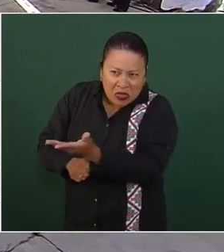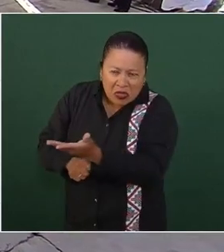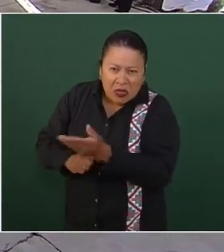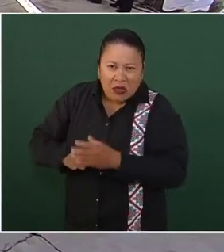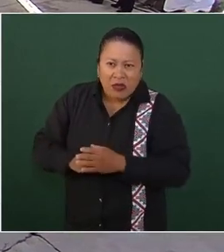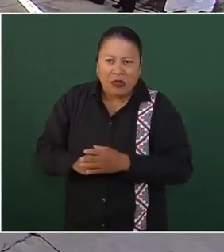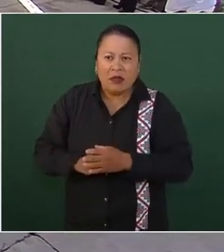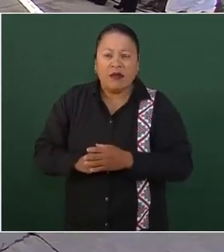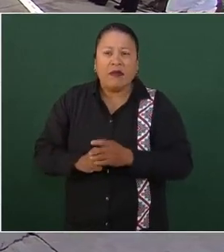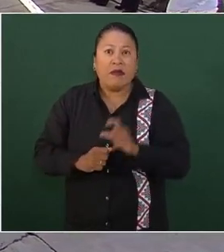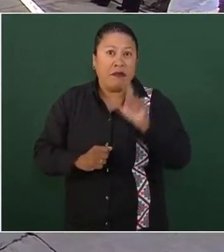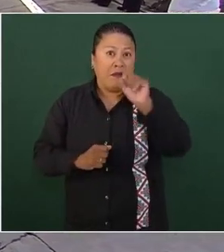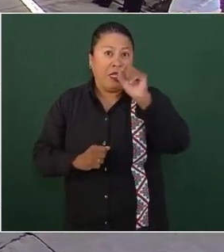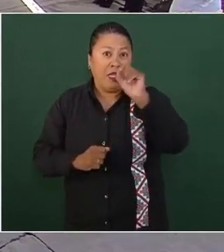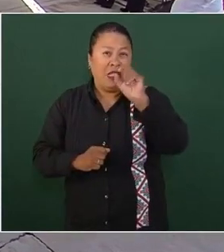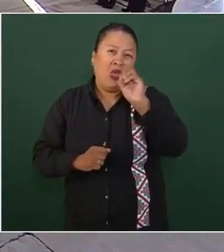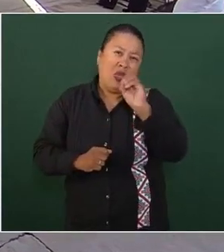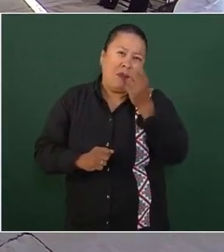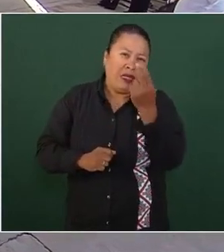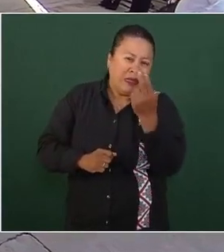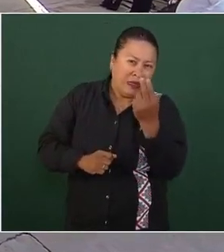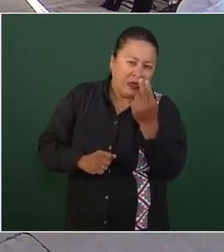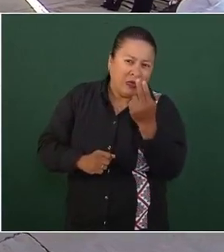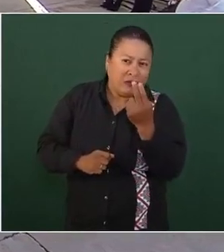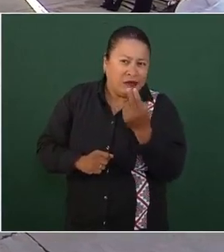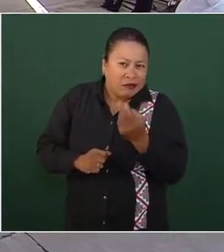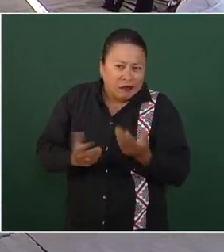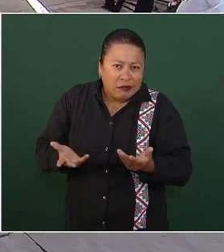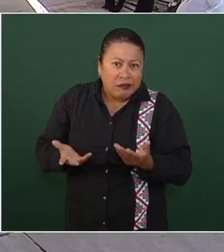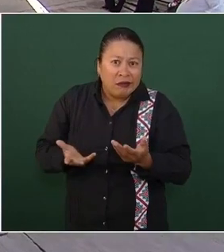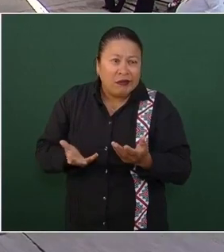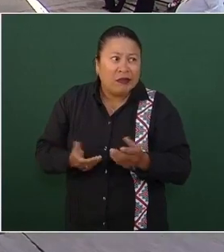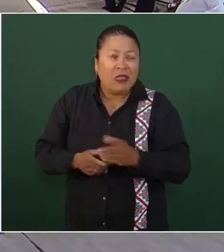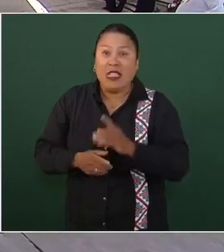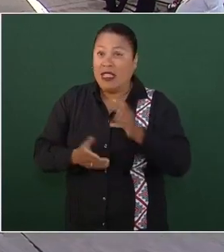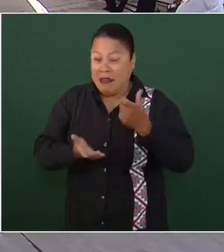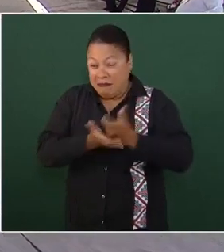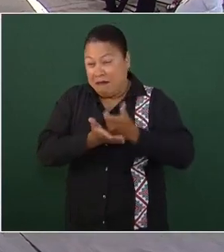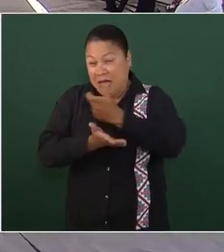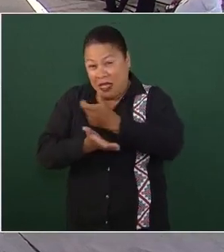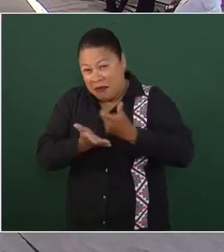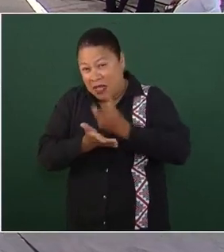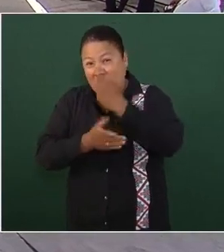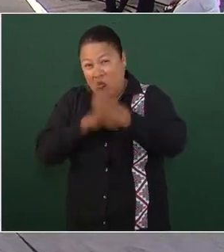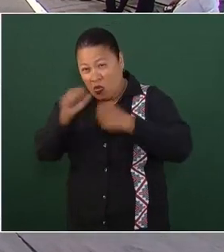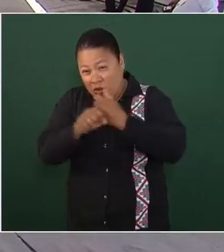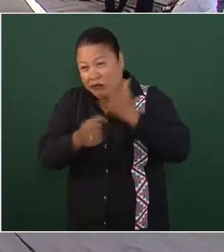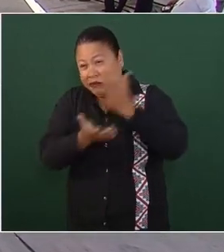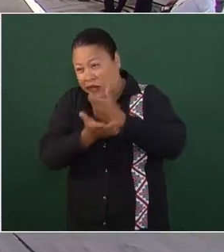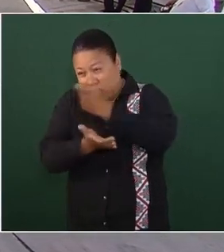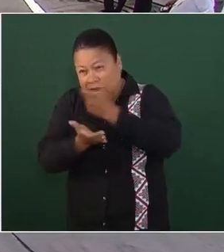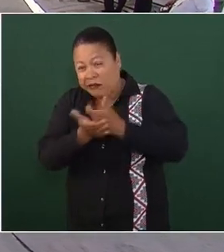veinte o veinticinco después de estarles pagando año con año